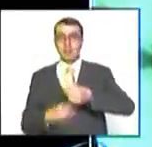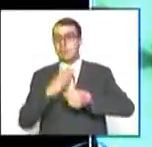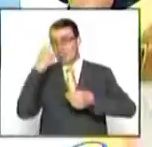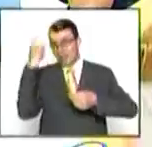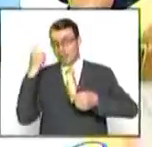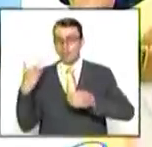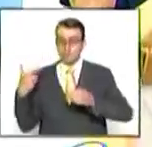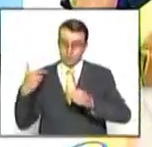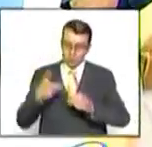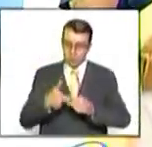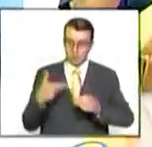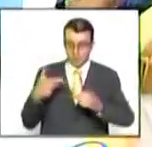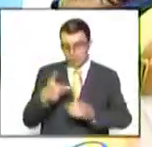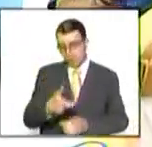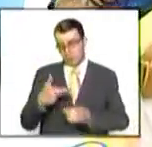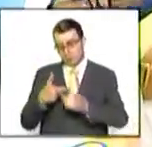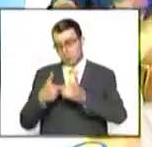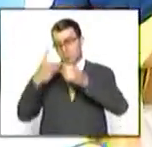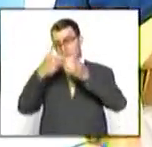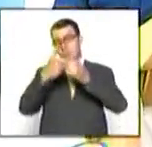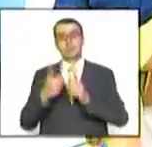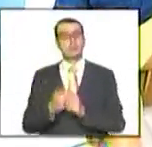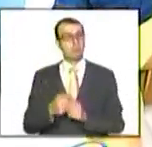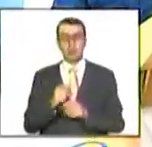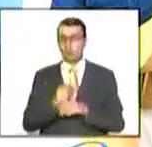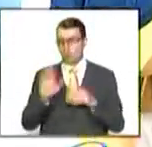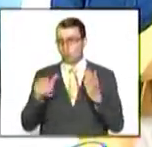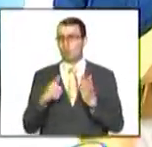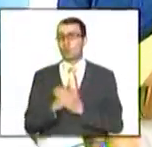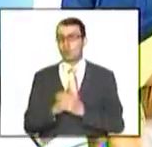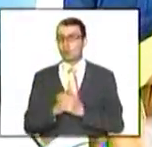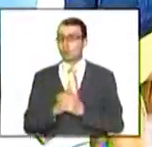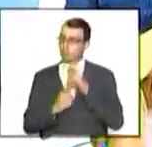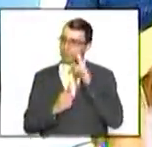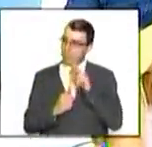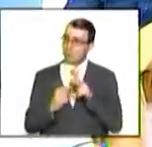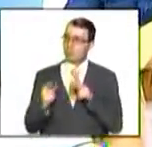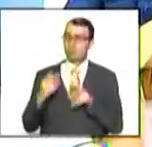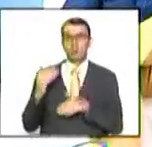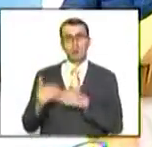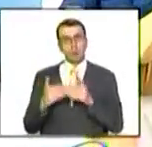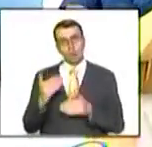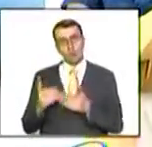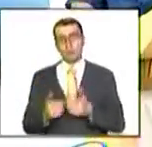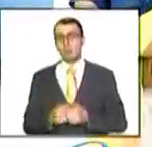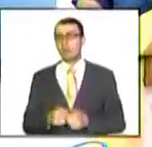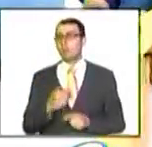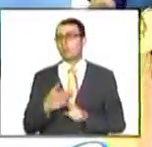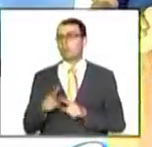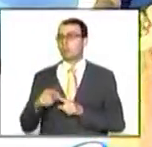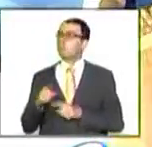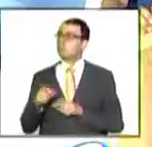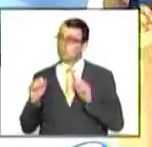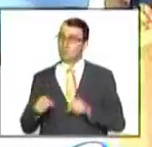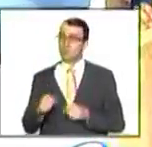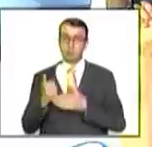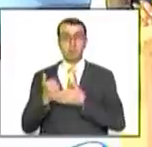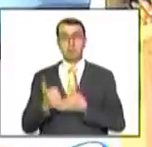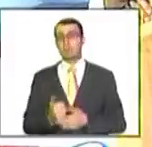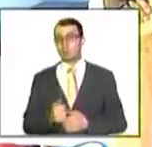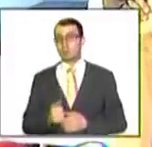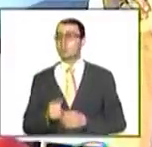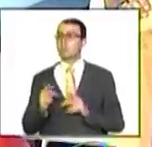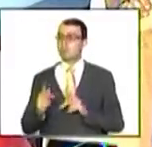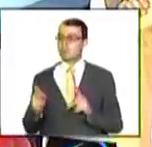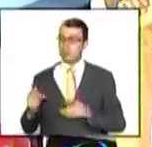imágenes, ustedes ven cómo todos estos procesos, estos procedimientos se pueden utilizar en los